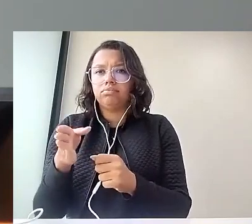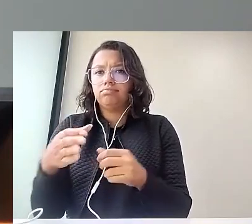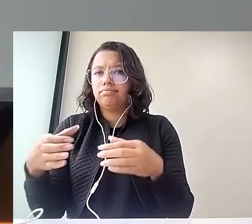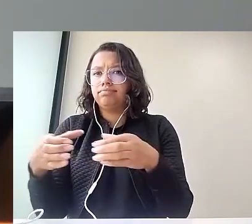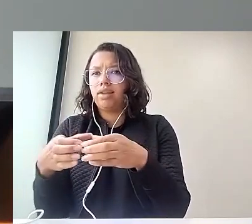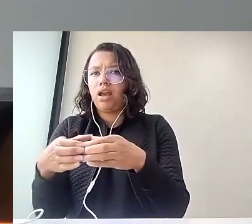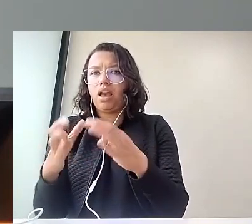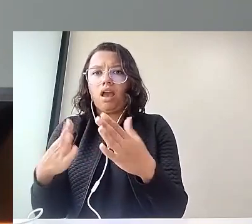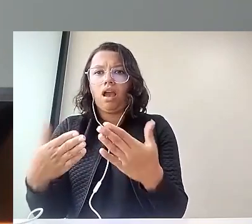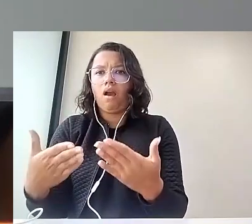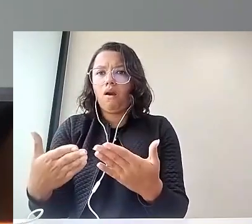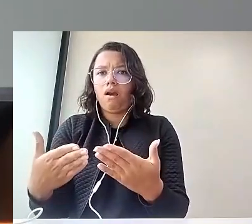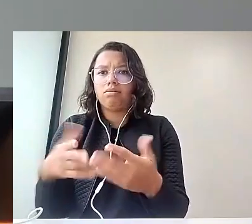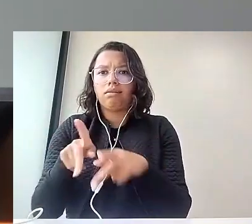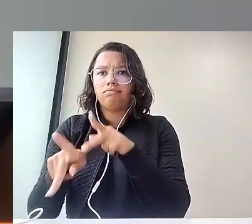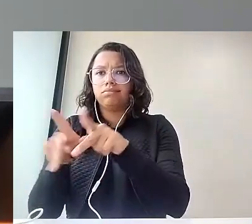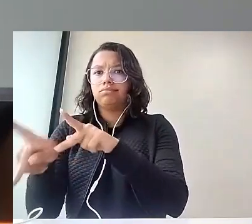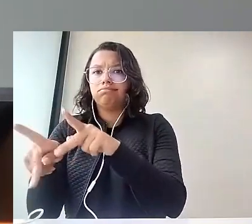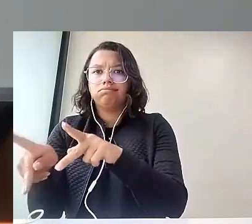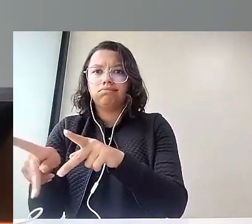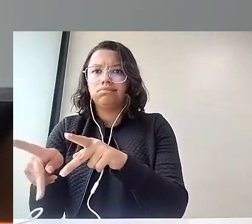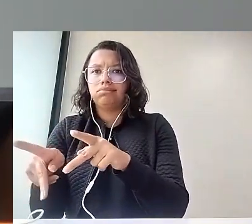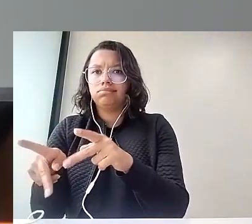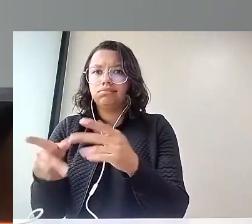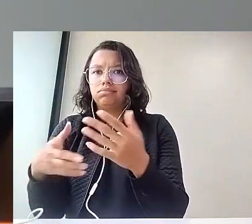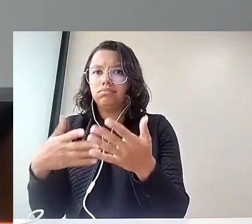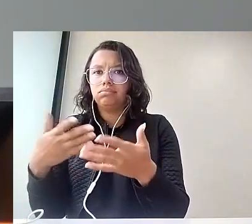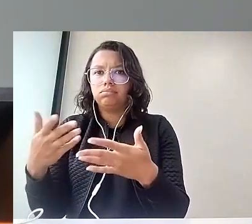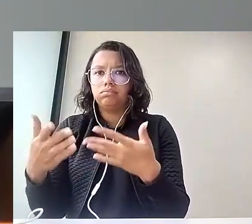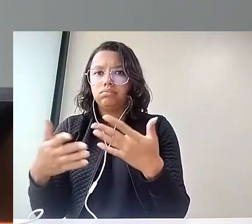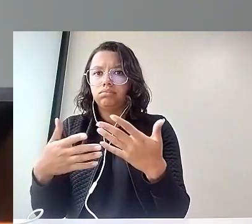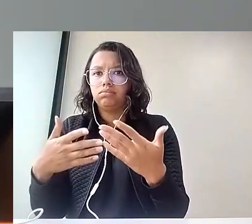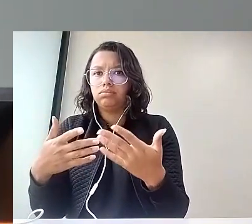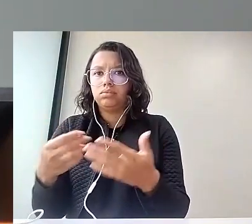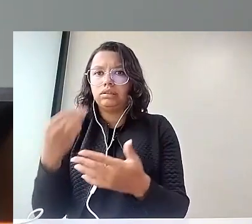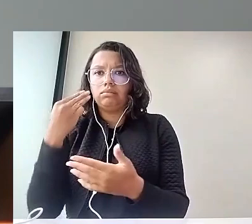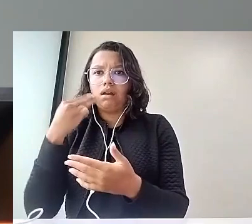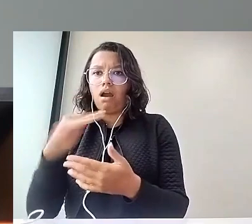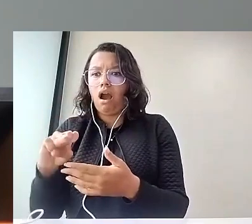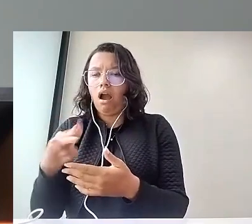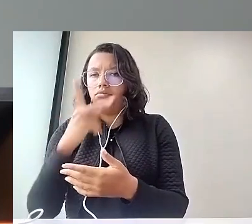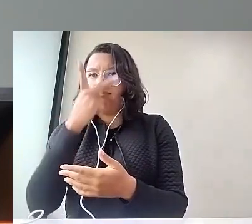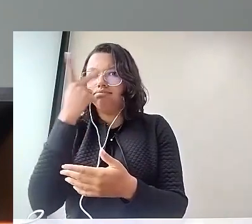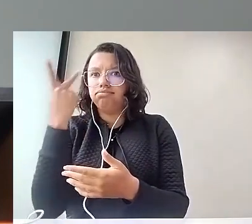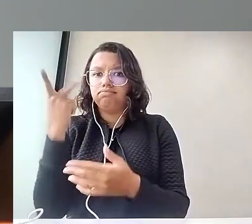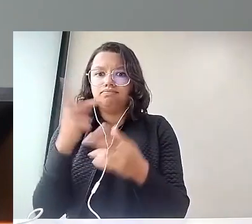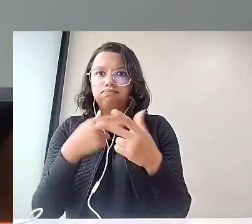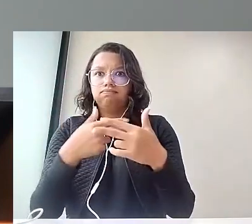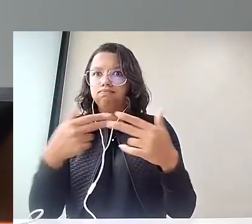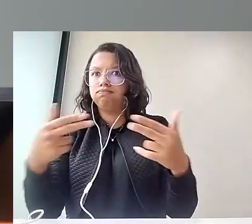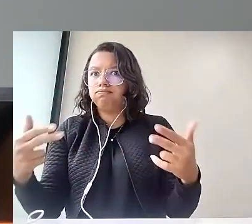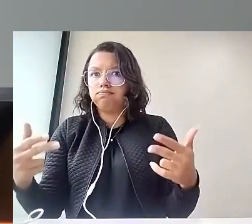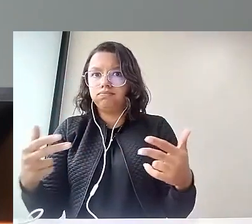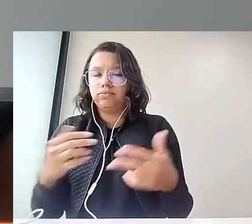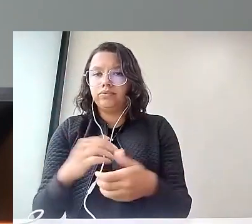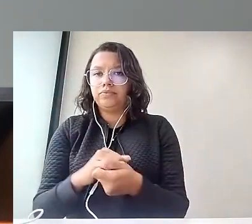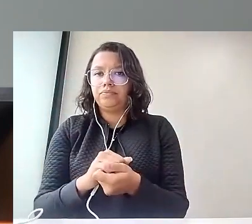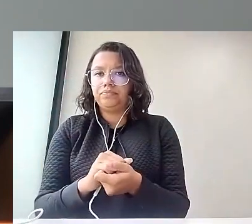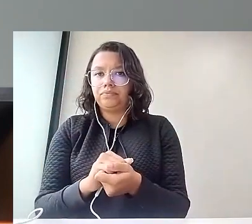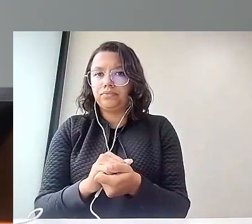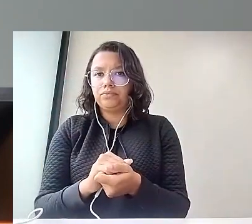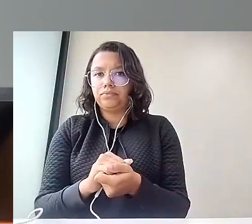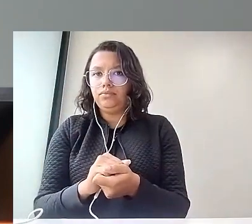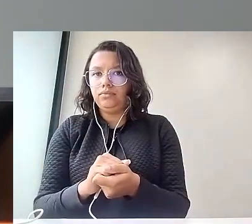cuando la población es de unos varios millones de personas. Pero no fue el argumento dominante. El